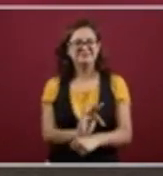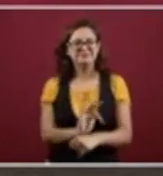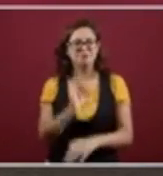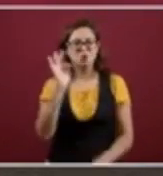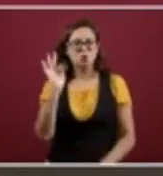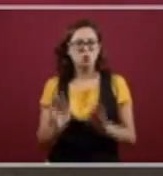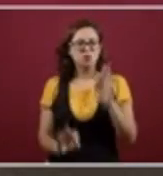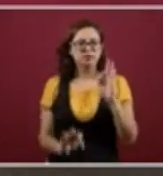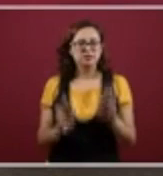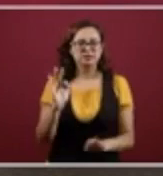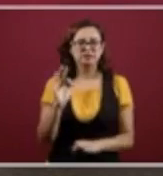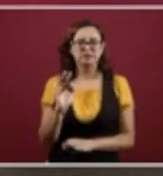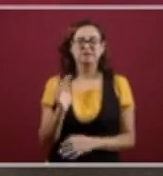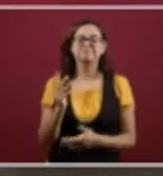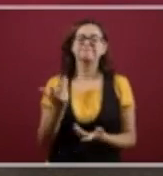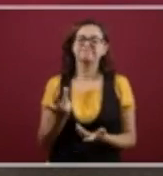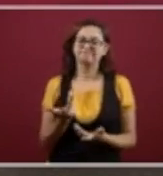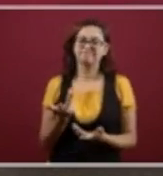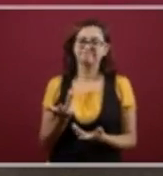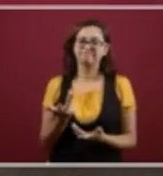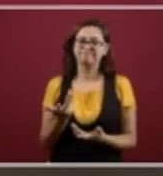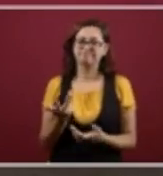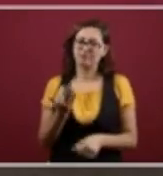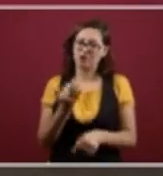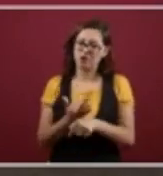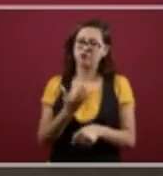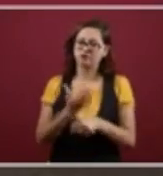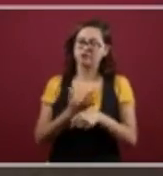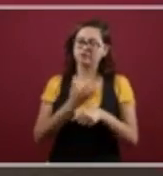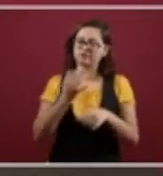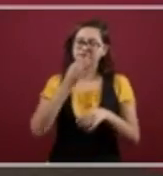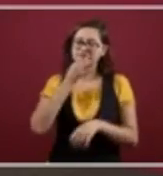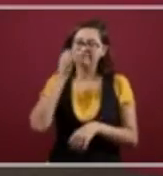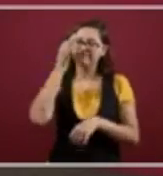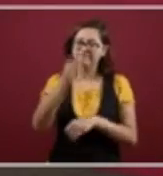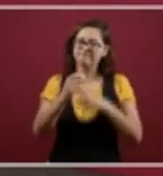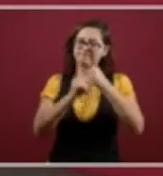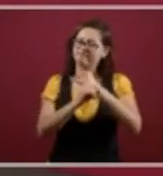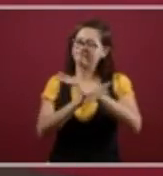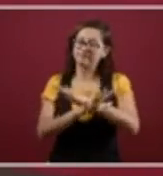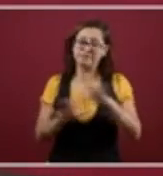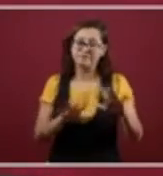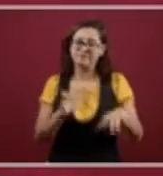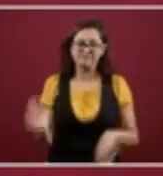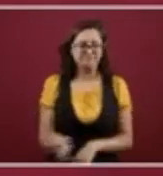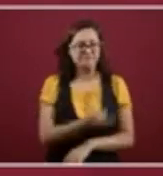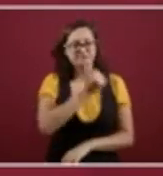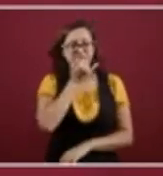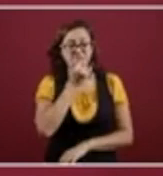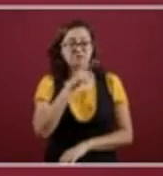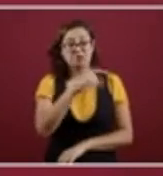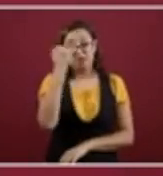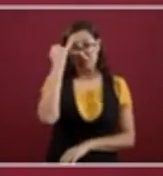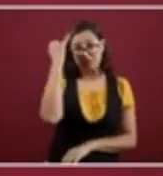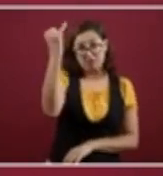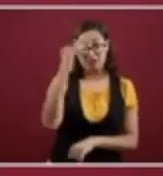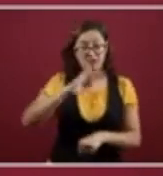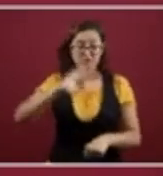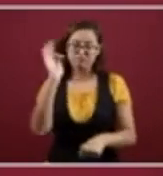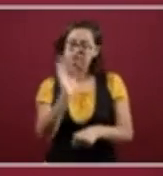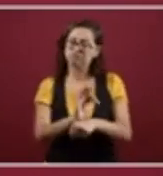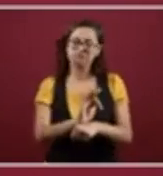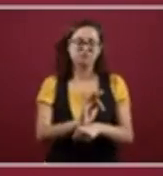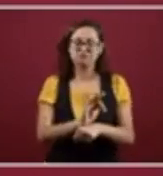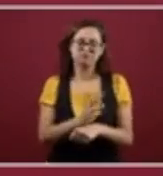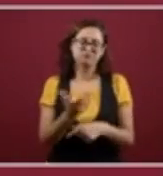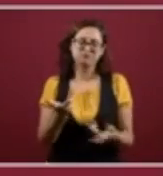que esto no procede y que se va a licitar